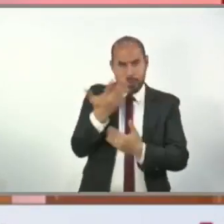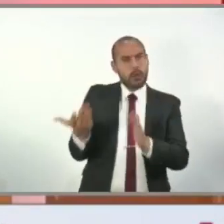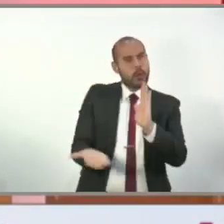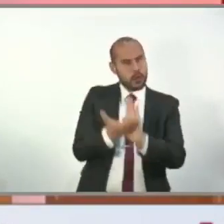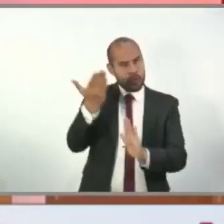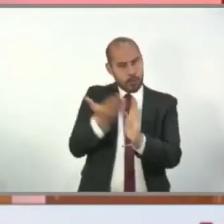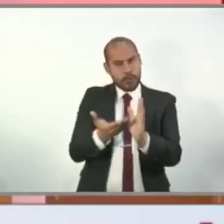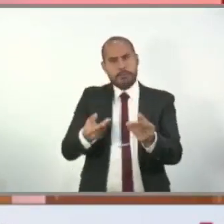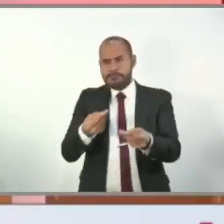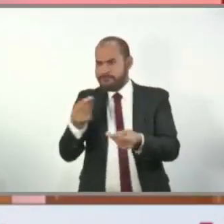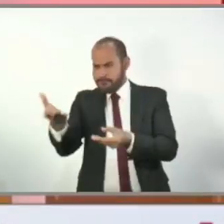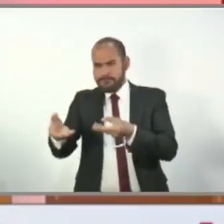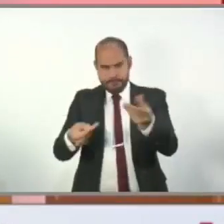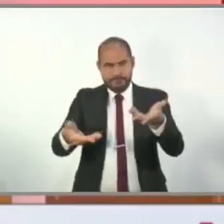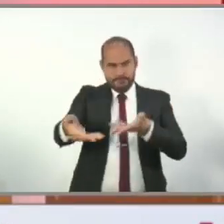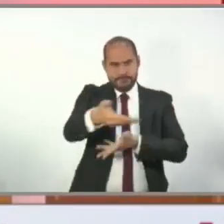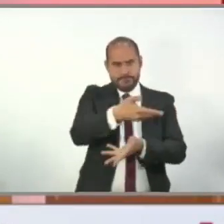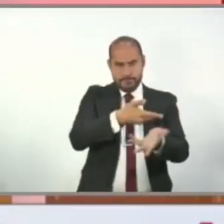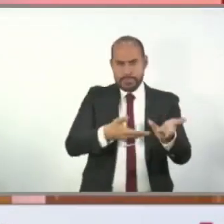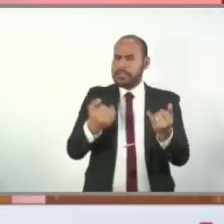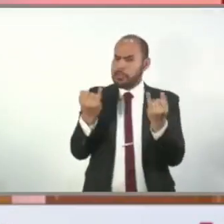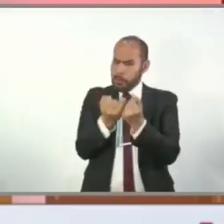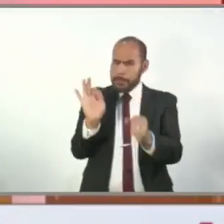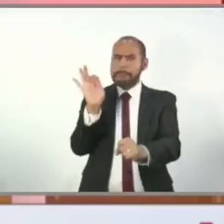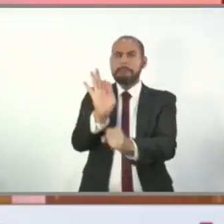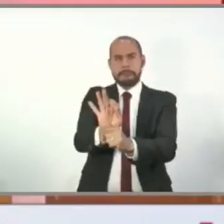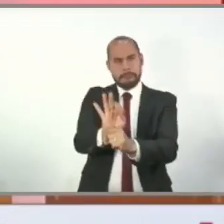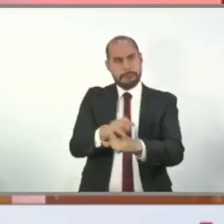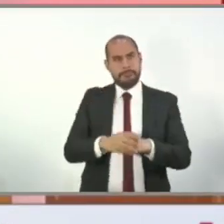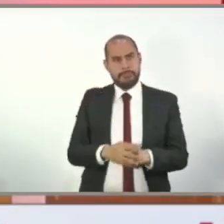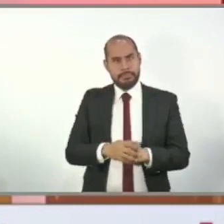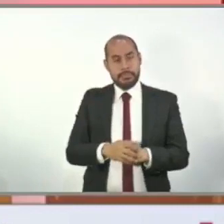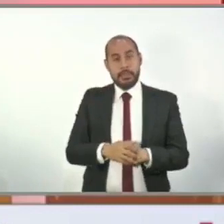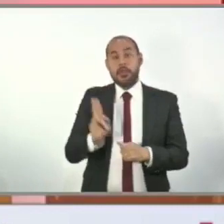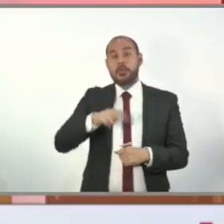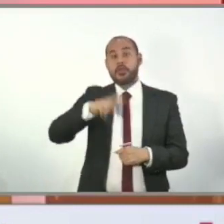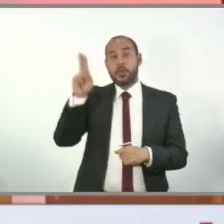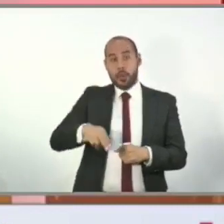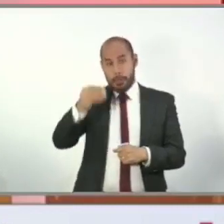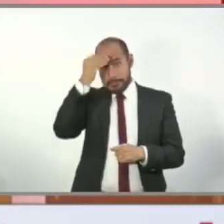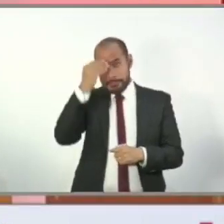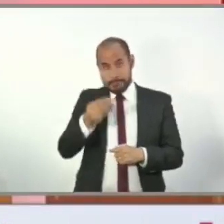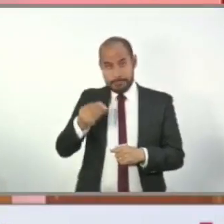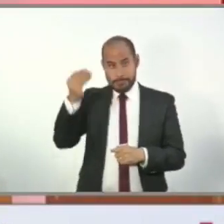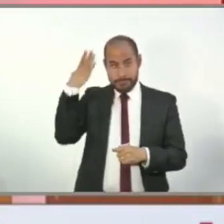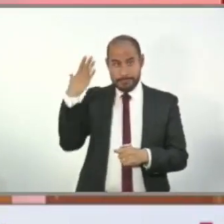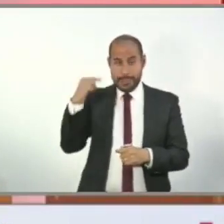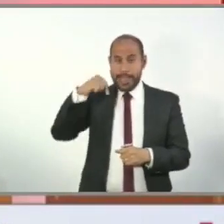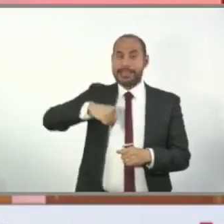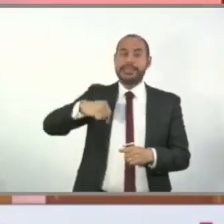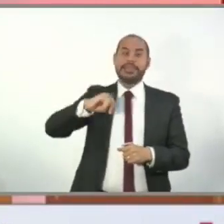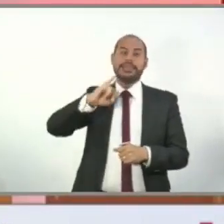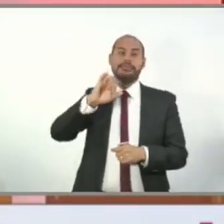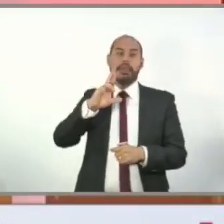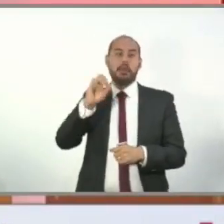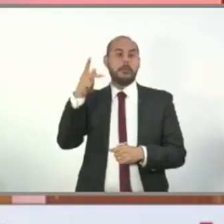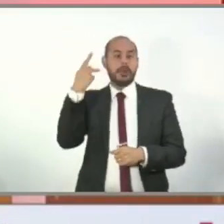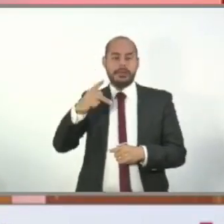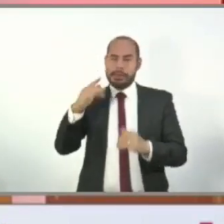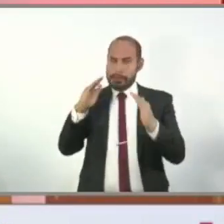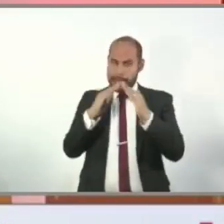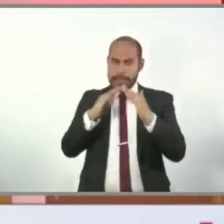comparte, pero sobre todo se defiende. Nunca olviden que el Ibero Puebla será siempre su casa y que